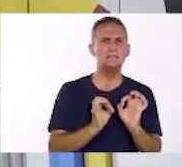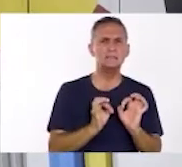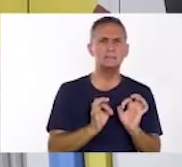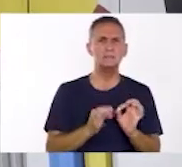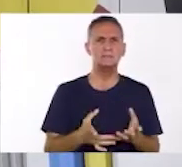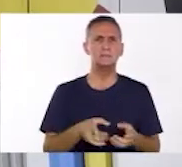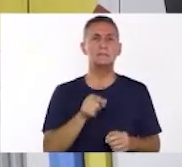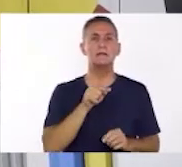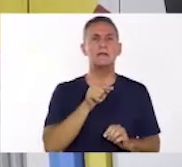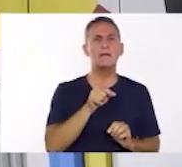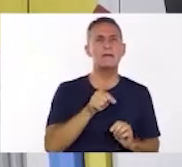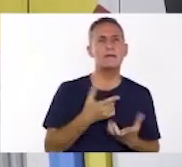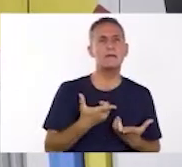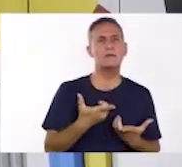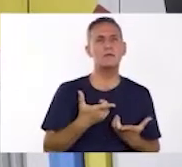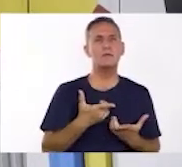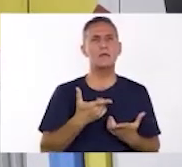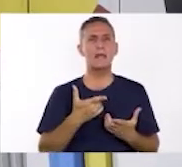esa